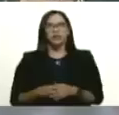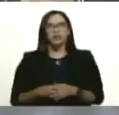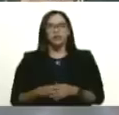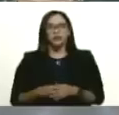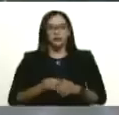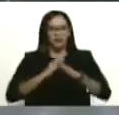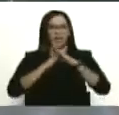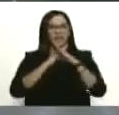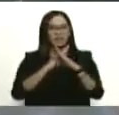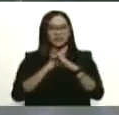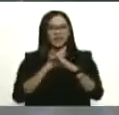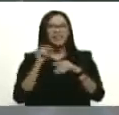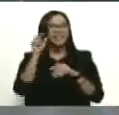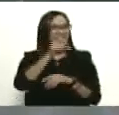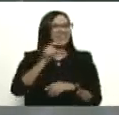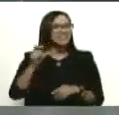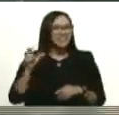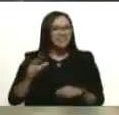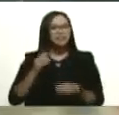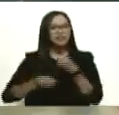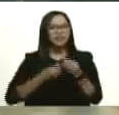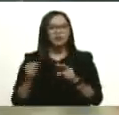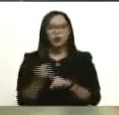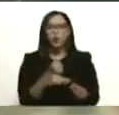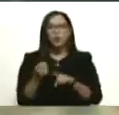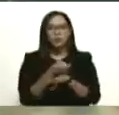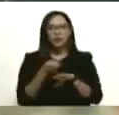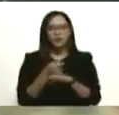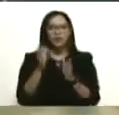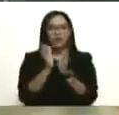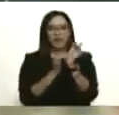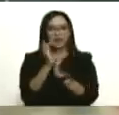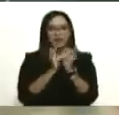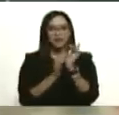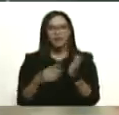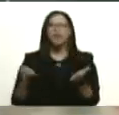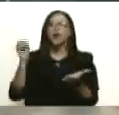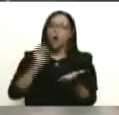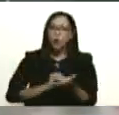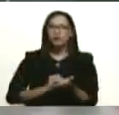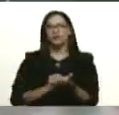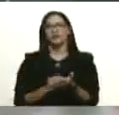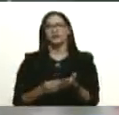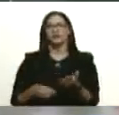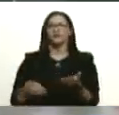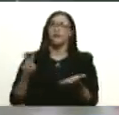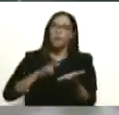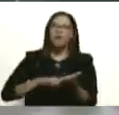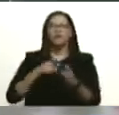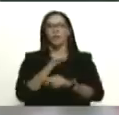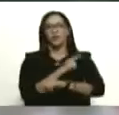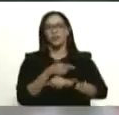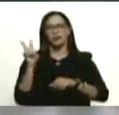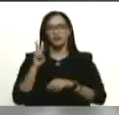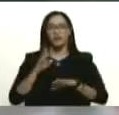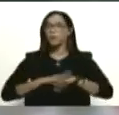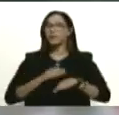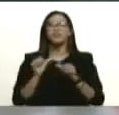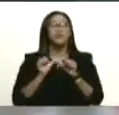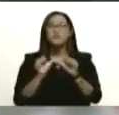evitar que esa gente que hizo el golpe de Estado en abril llegue alguna vez al poder en Venezuela. Porque son los mismos